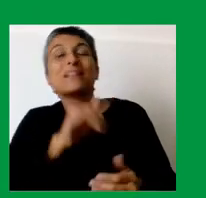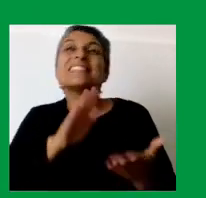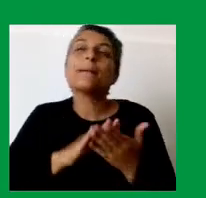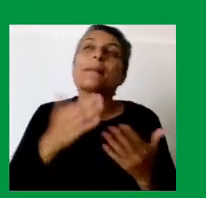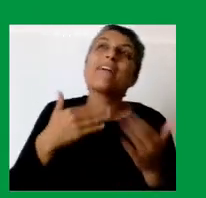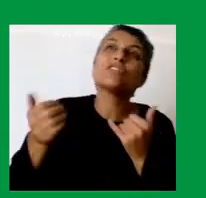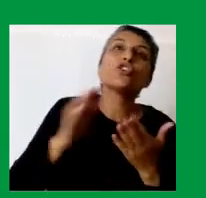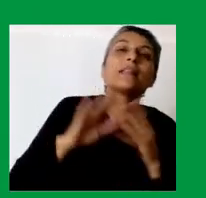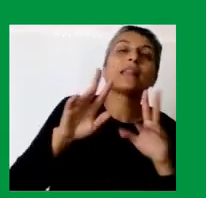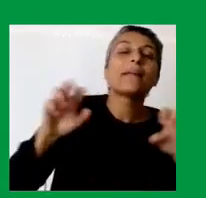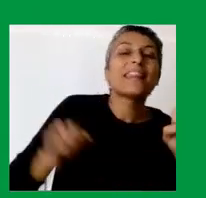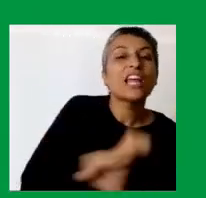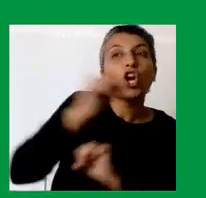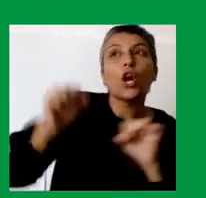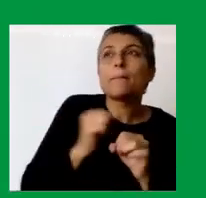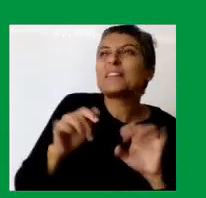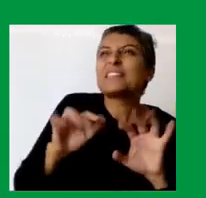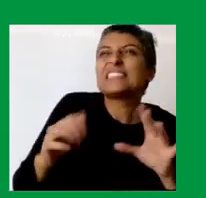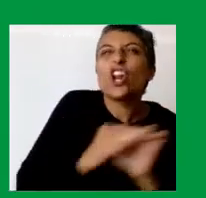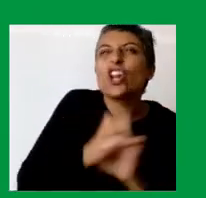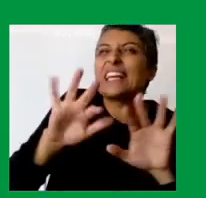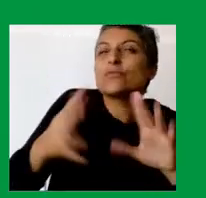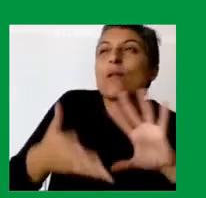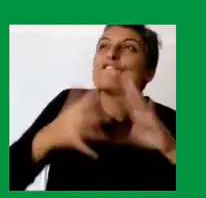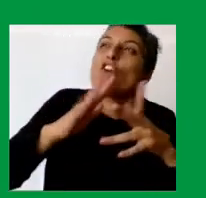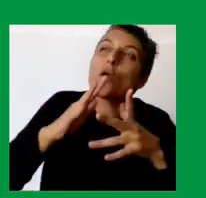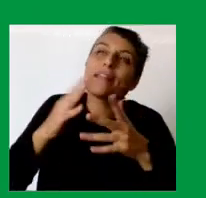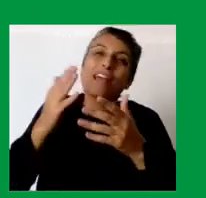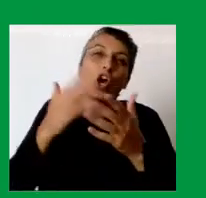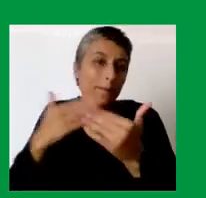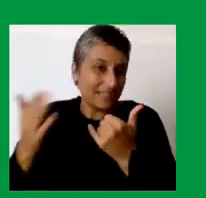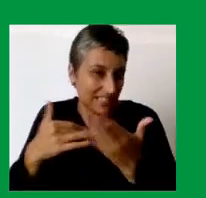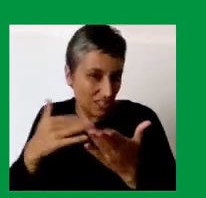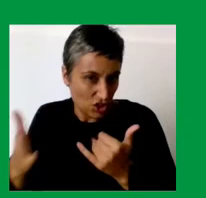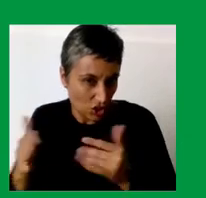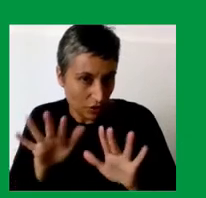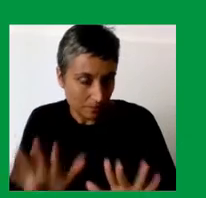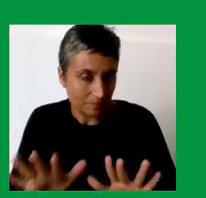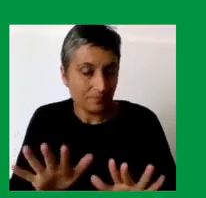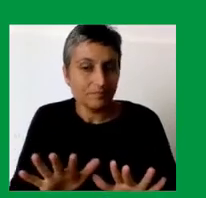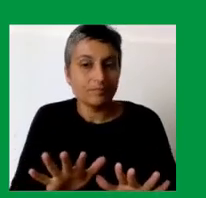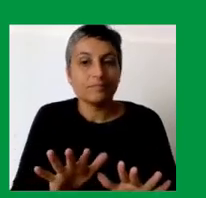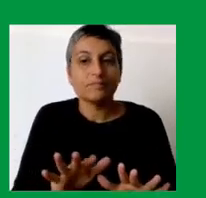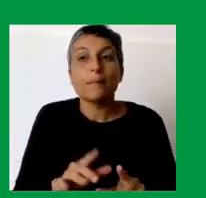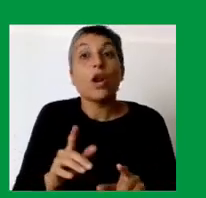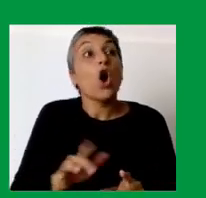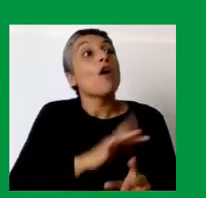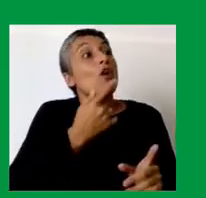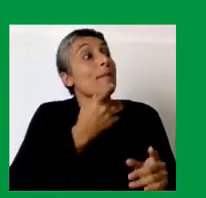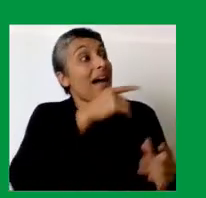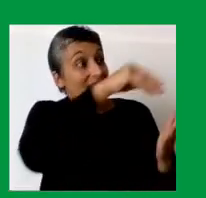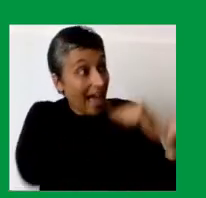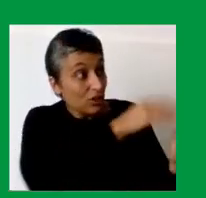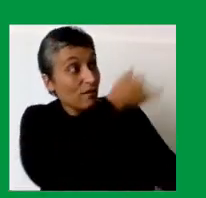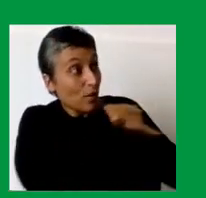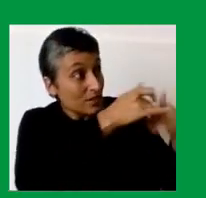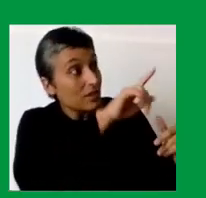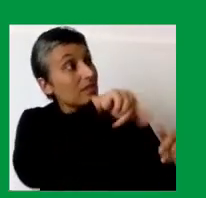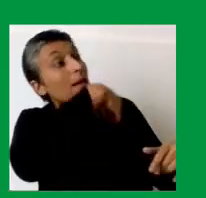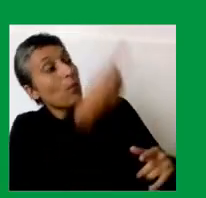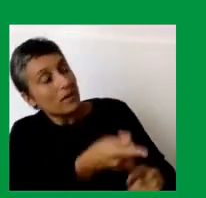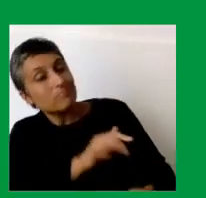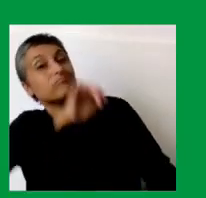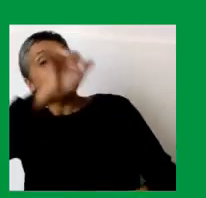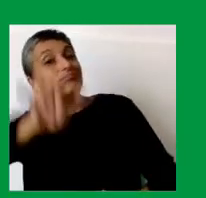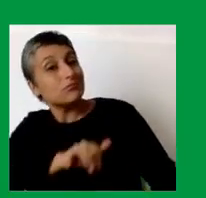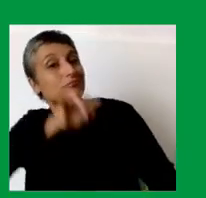acuérdense que las tecnologías son conversaciones, que es una forma de las narrativas. Narrativas a partir de los datos, ¿no? Vamos interpretando esos datos y los